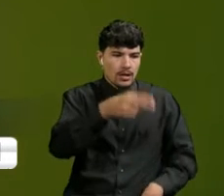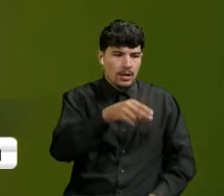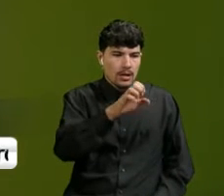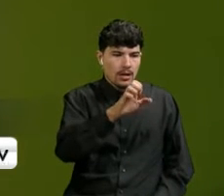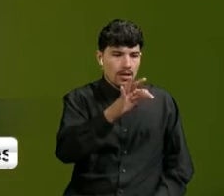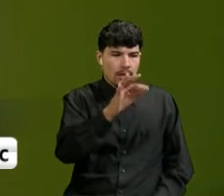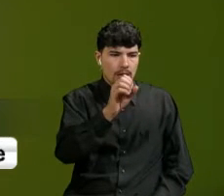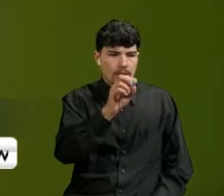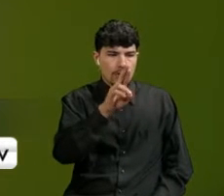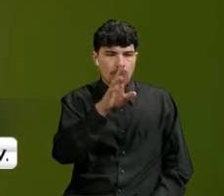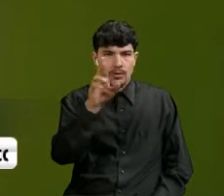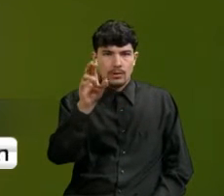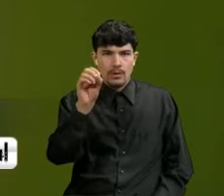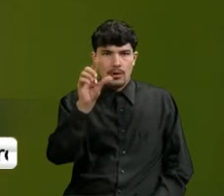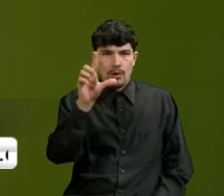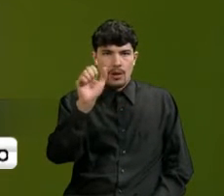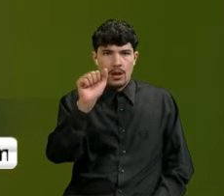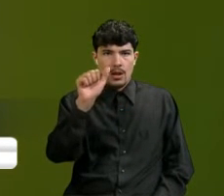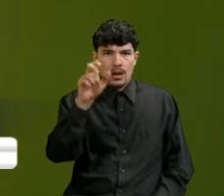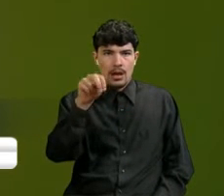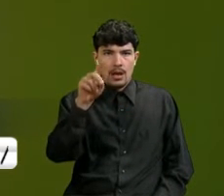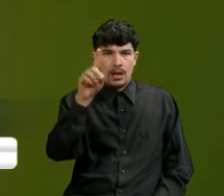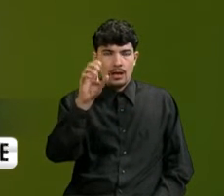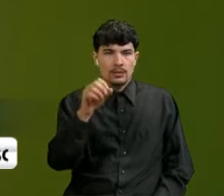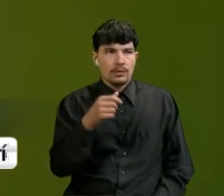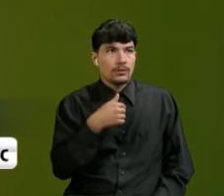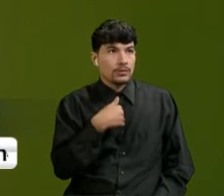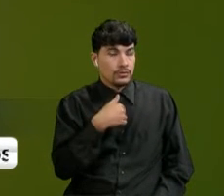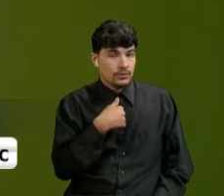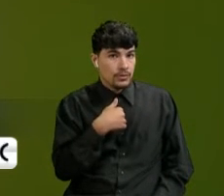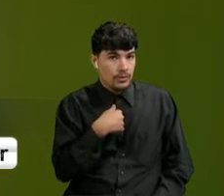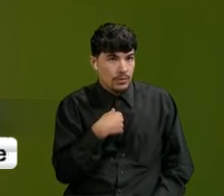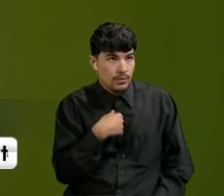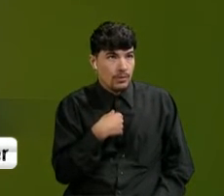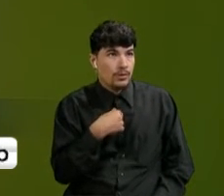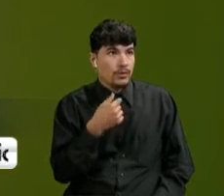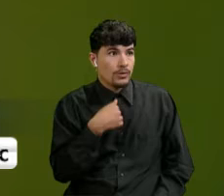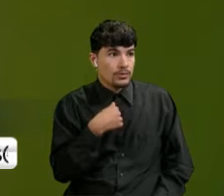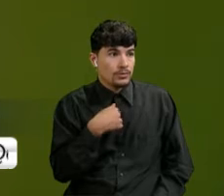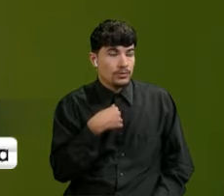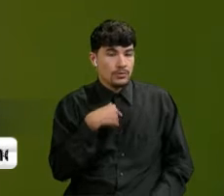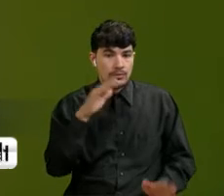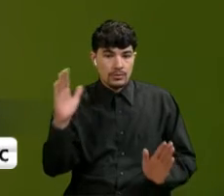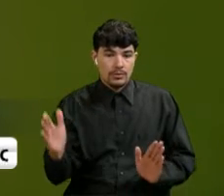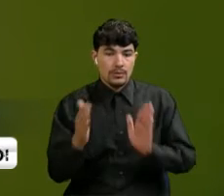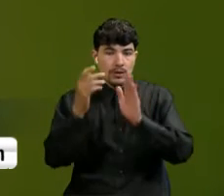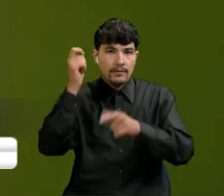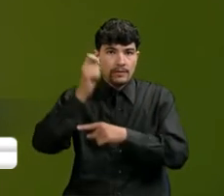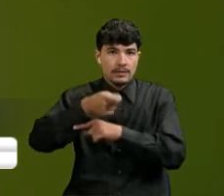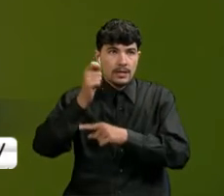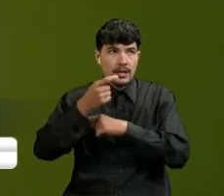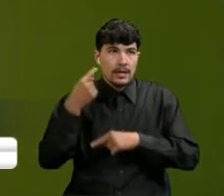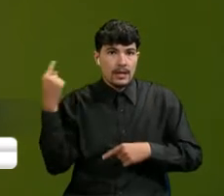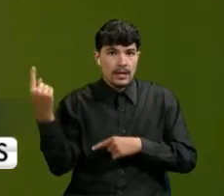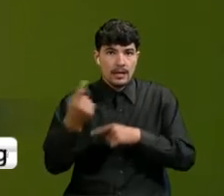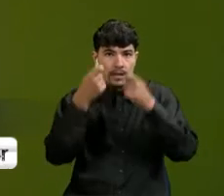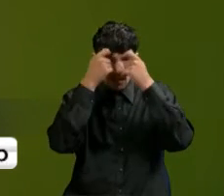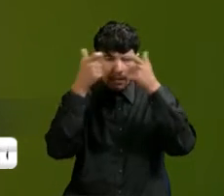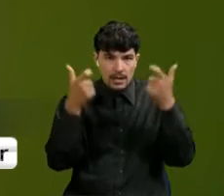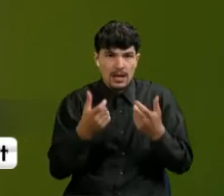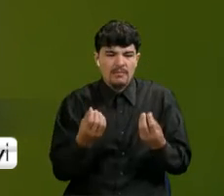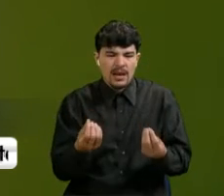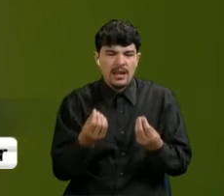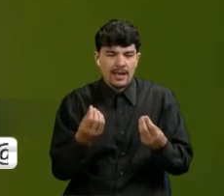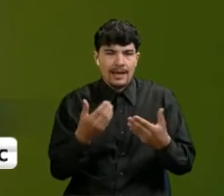noriega legal les les instaurar ante la fiscalía general de la nación para que se